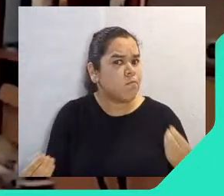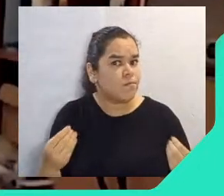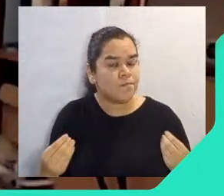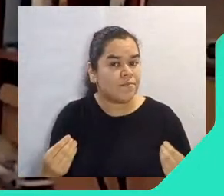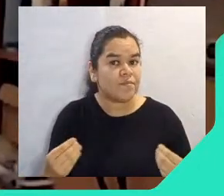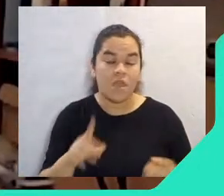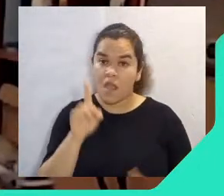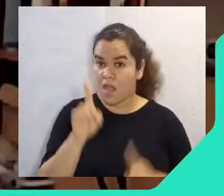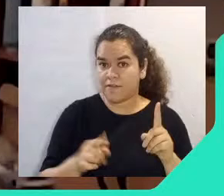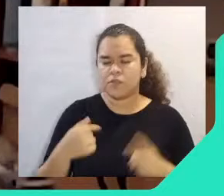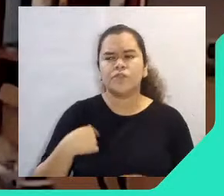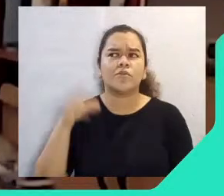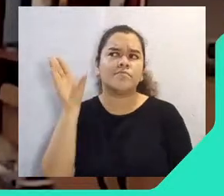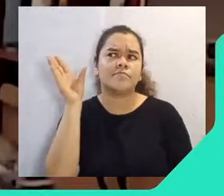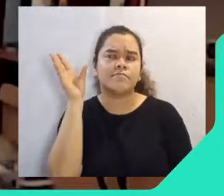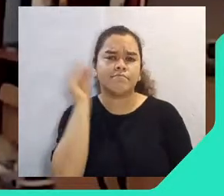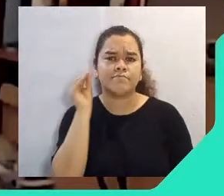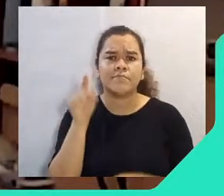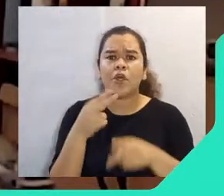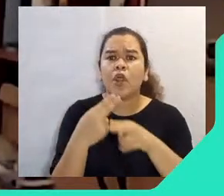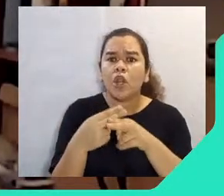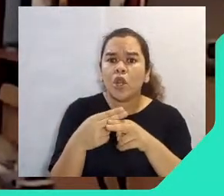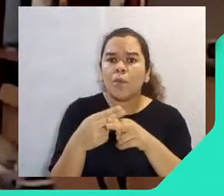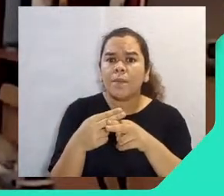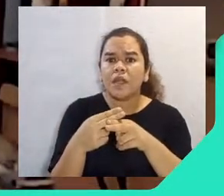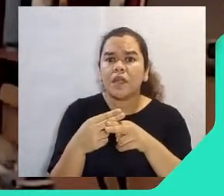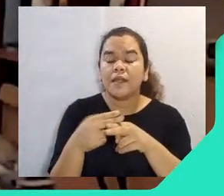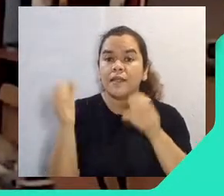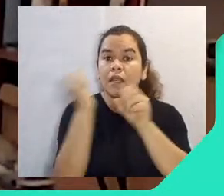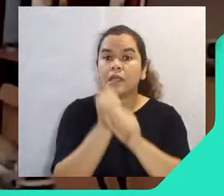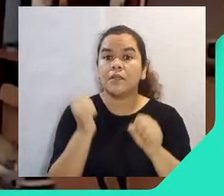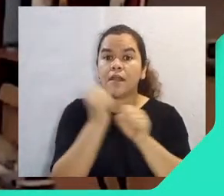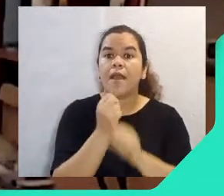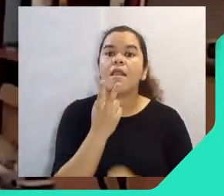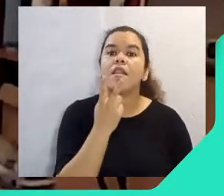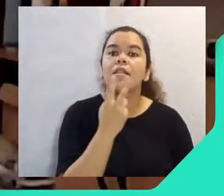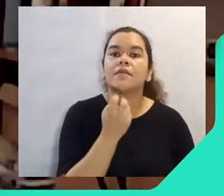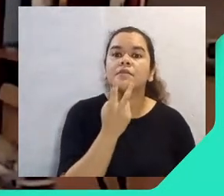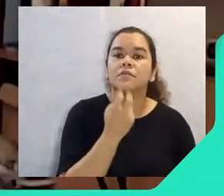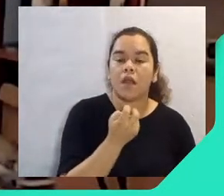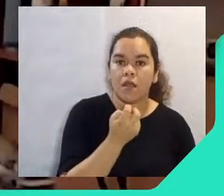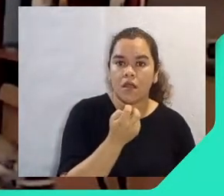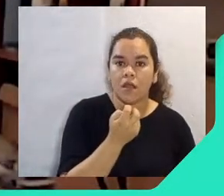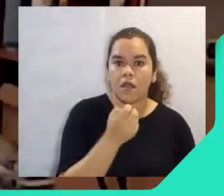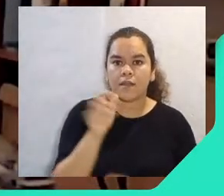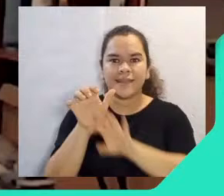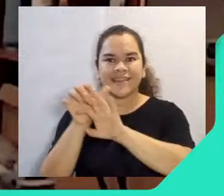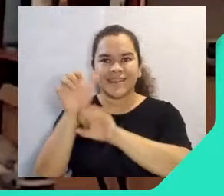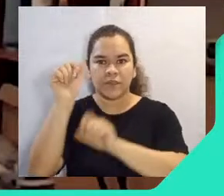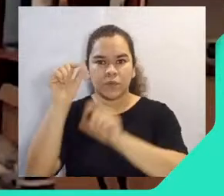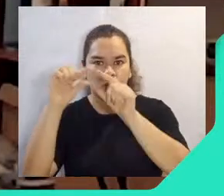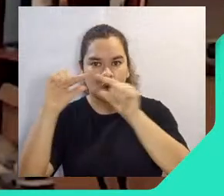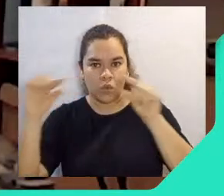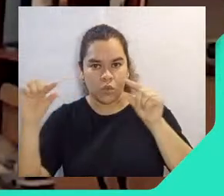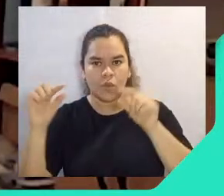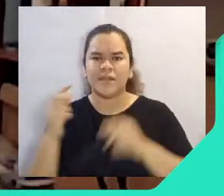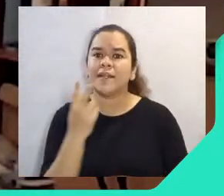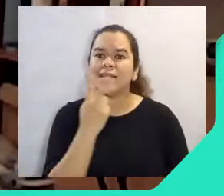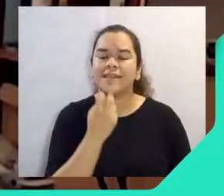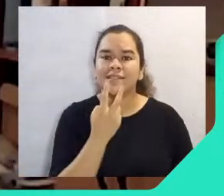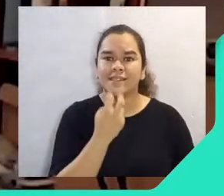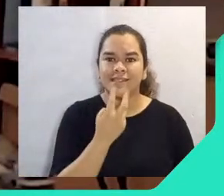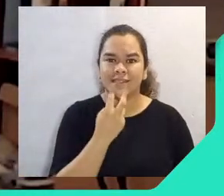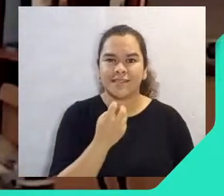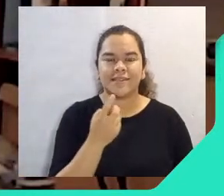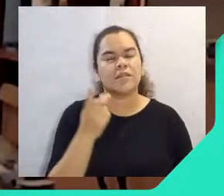el nombre de, o sea, la carrera se llama Ingeniería Eléctrica y el título es Ingeniero Electricista. Y cuando escuchamos el nombre de electricista, por